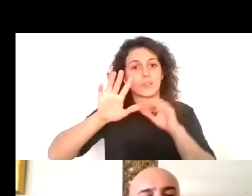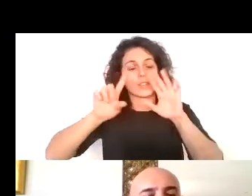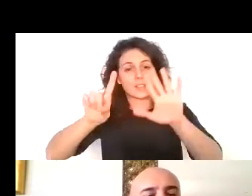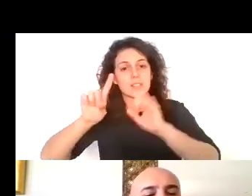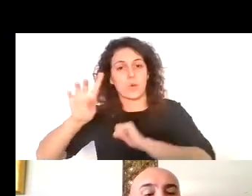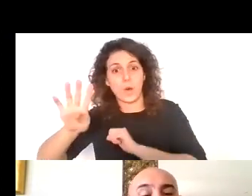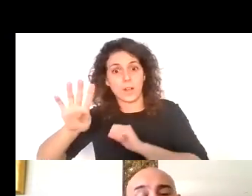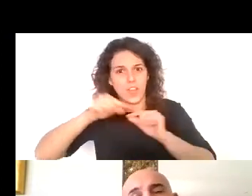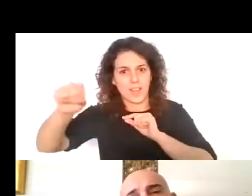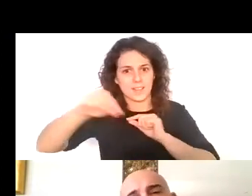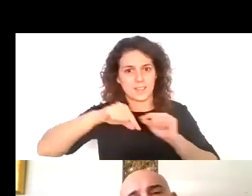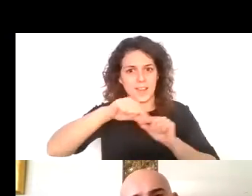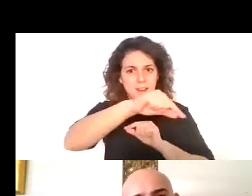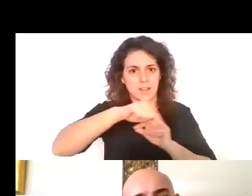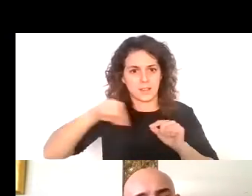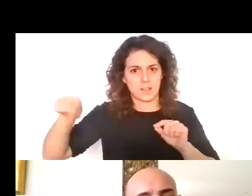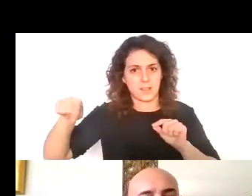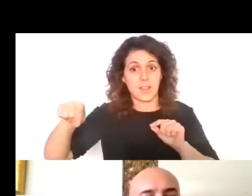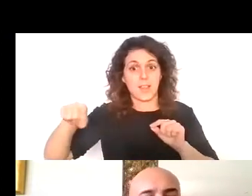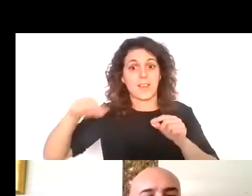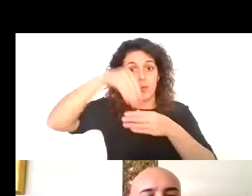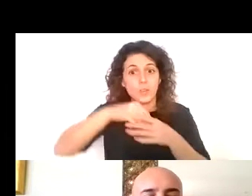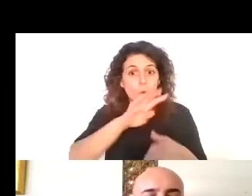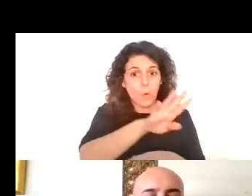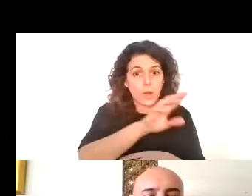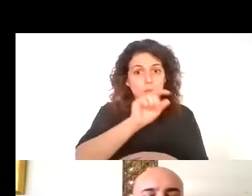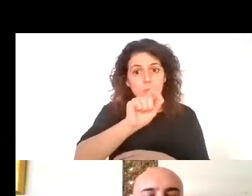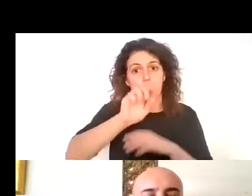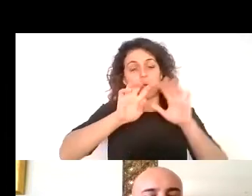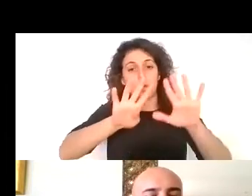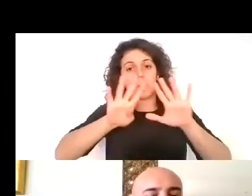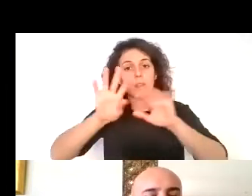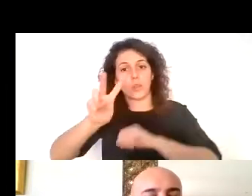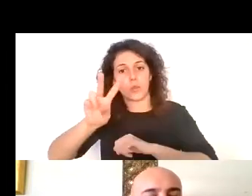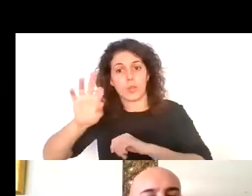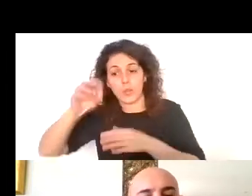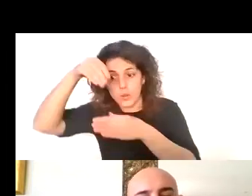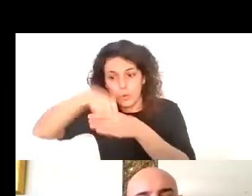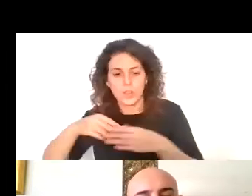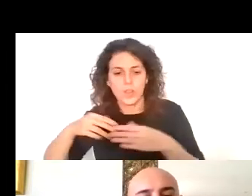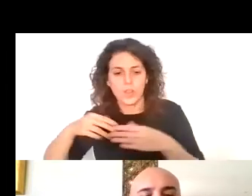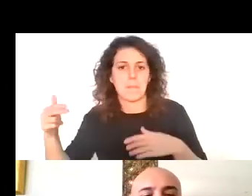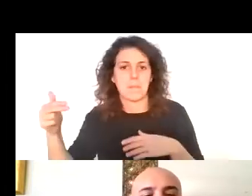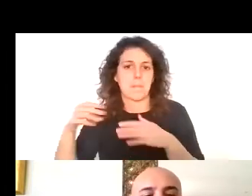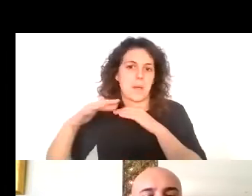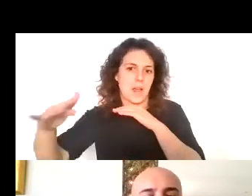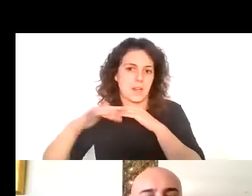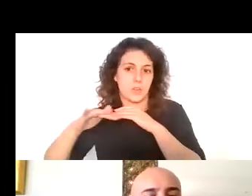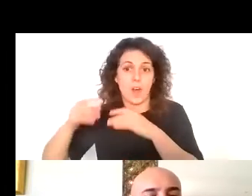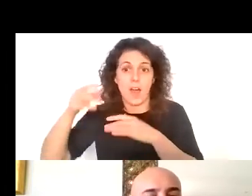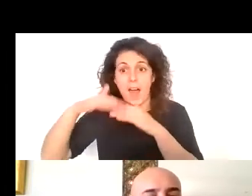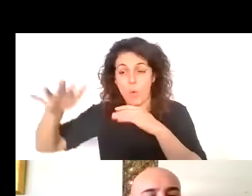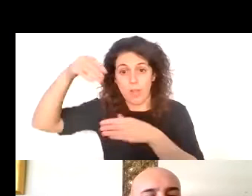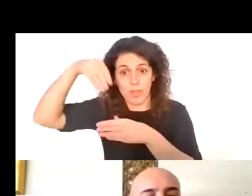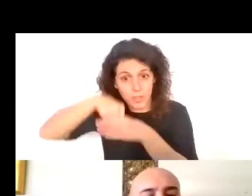5.564 hectáreas, de ellas 4.920 corresponden al medio marino, y dentro de sus aguas podemos encontrar algunas de